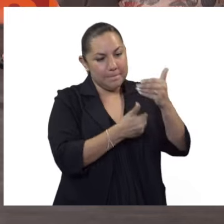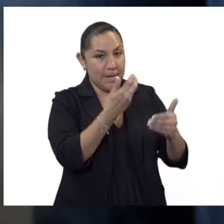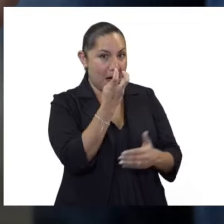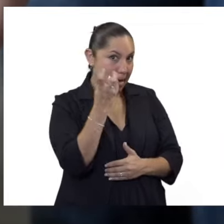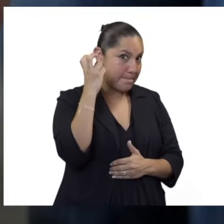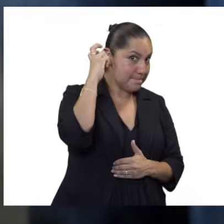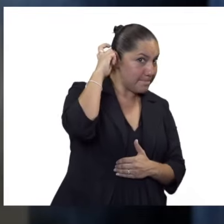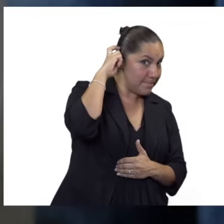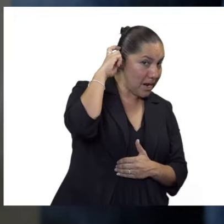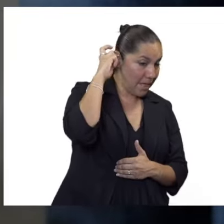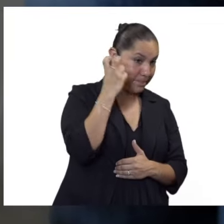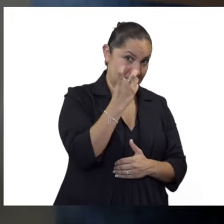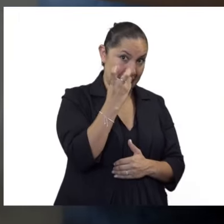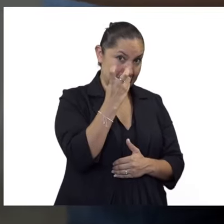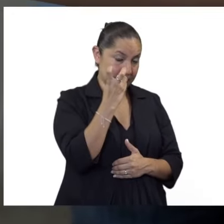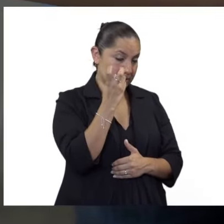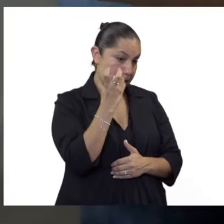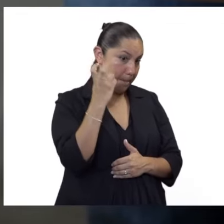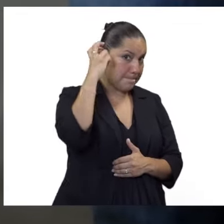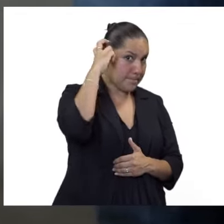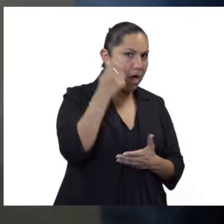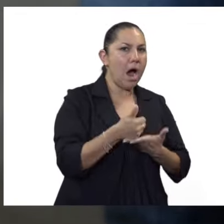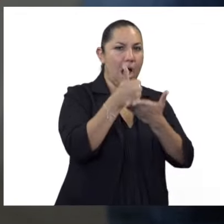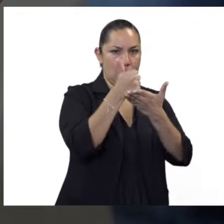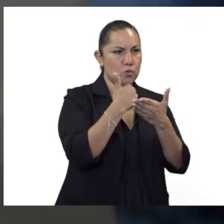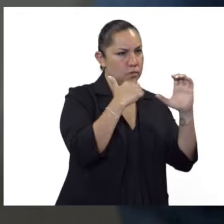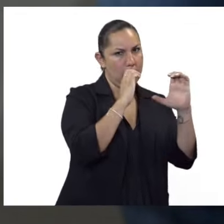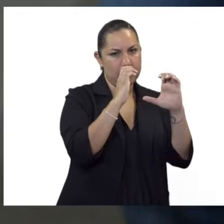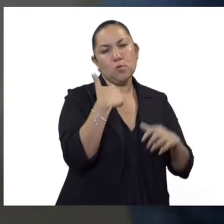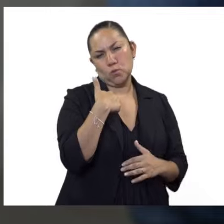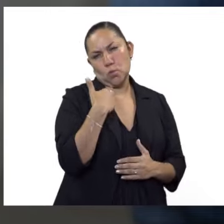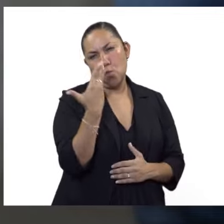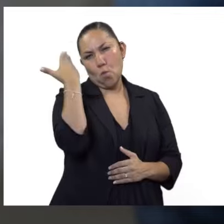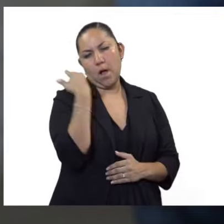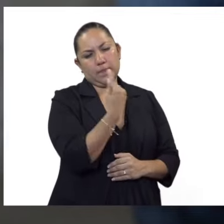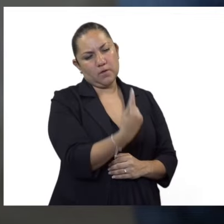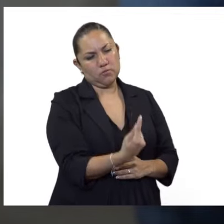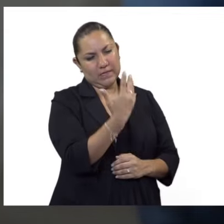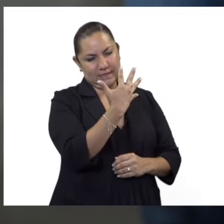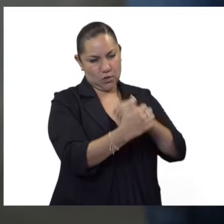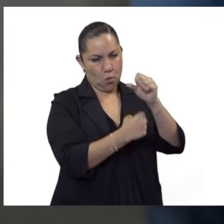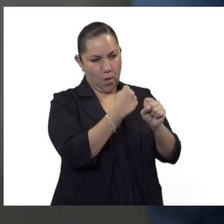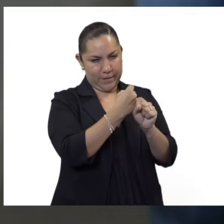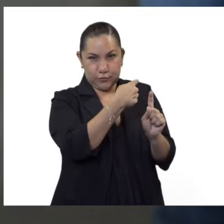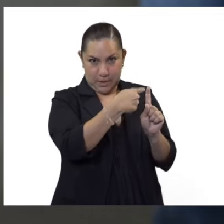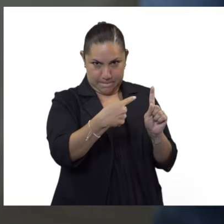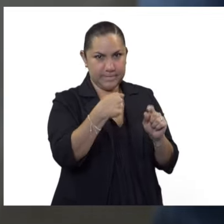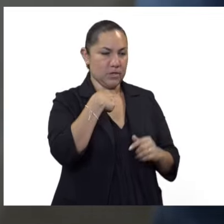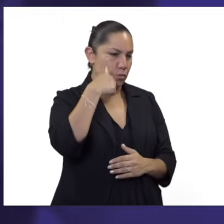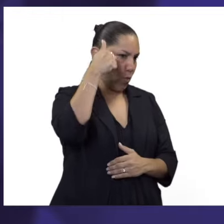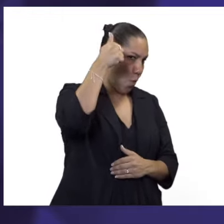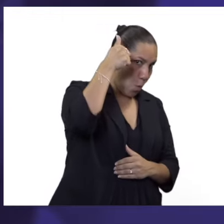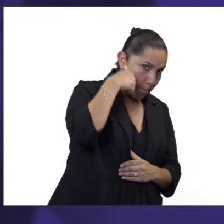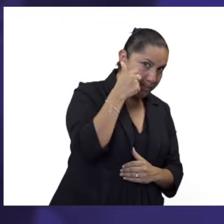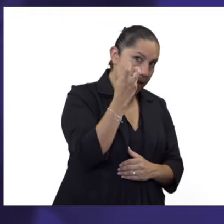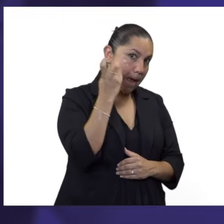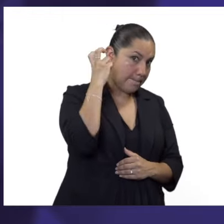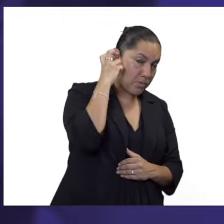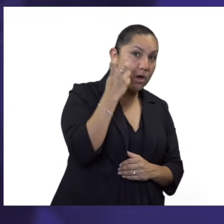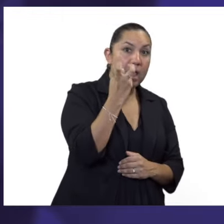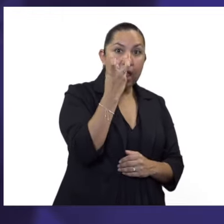implante coquear porque a los 5 años y medio me operaron y de ahí me abrieron las